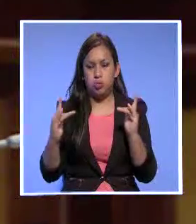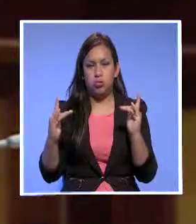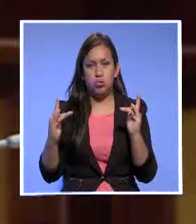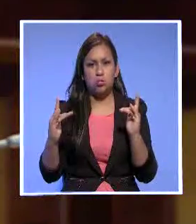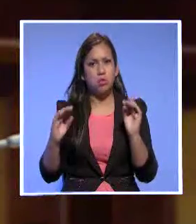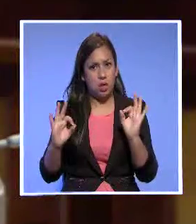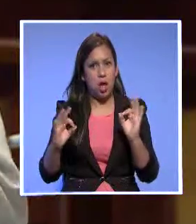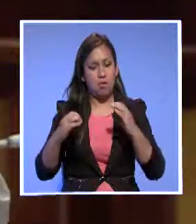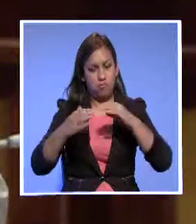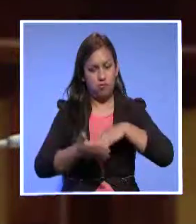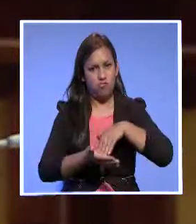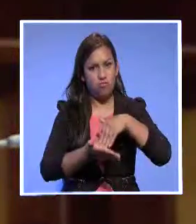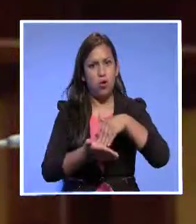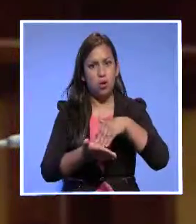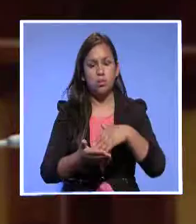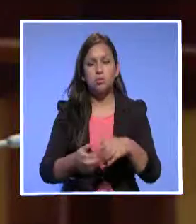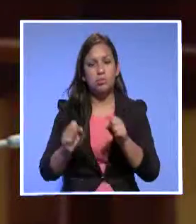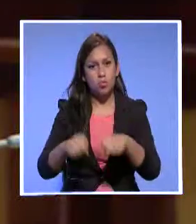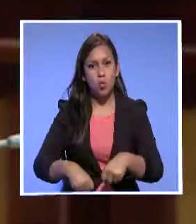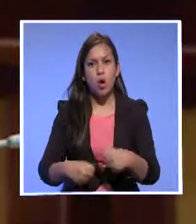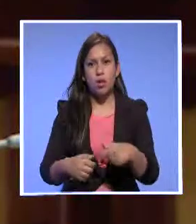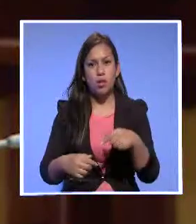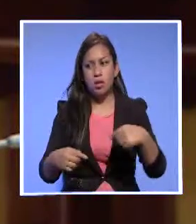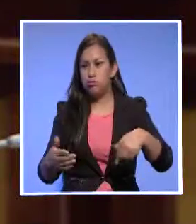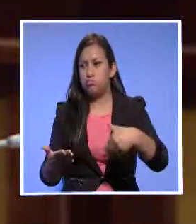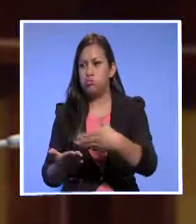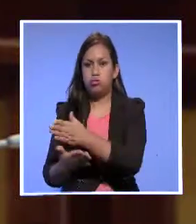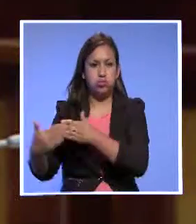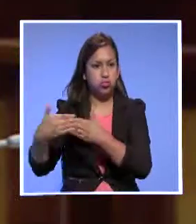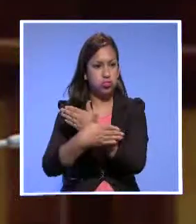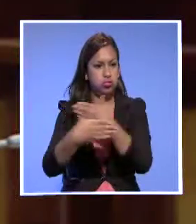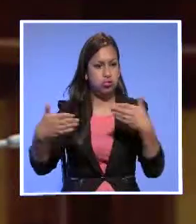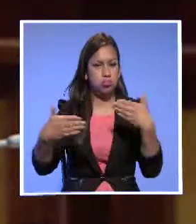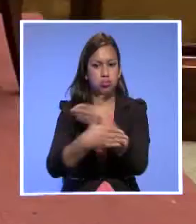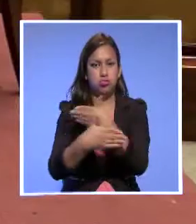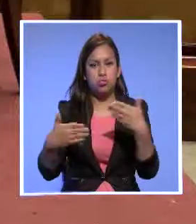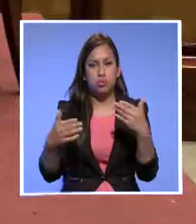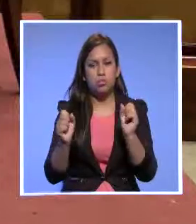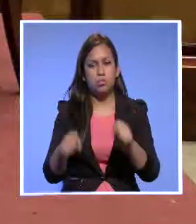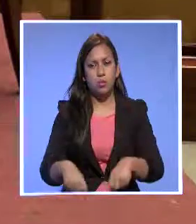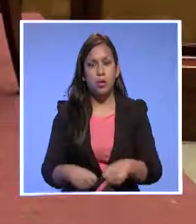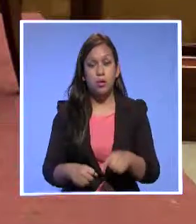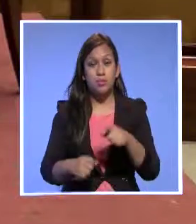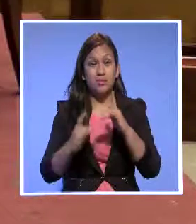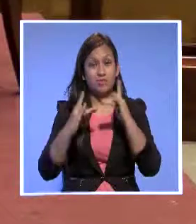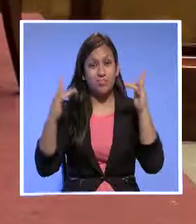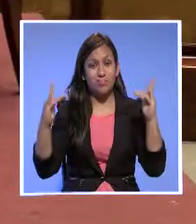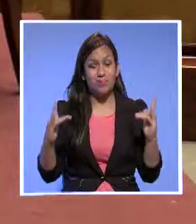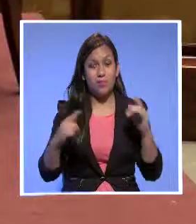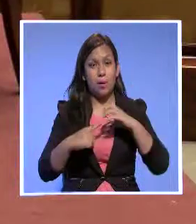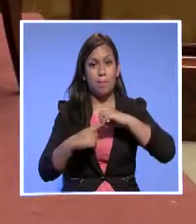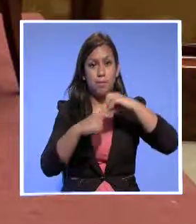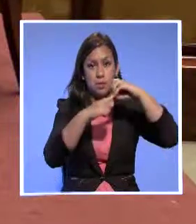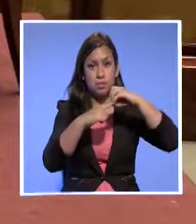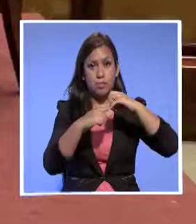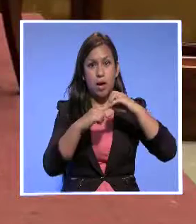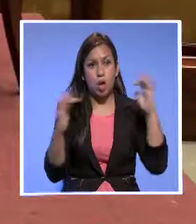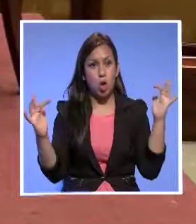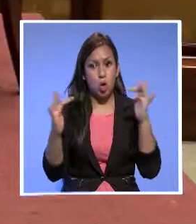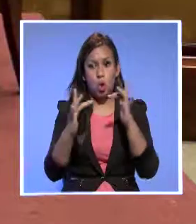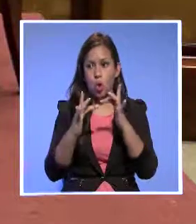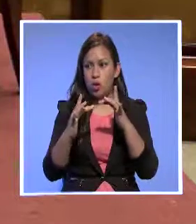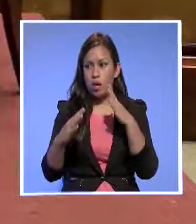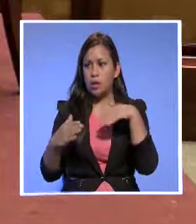del paso lateral para tener una mayor movilidad también dentro de la ciudad sobre este puente principal que conecta santa anna con